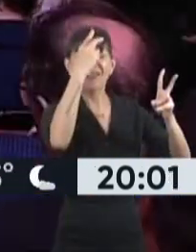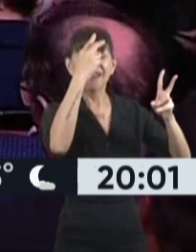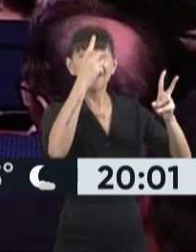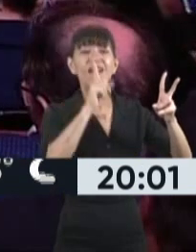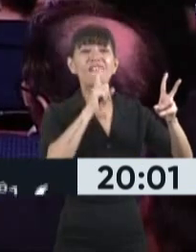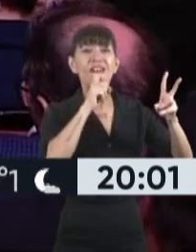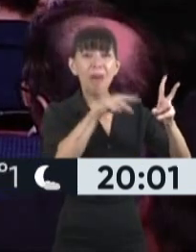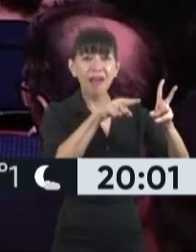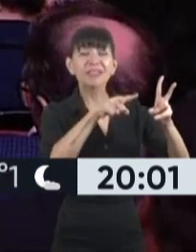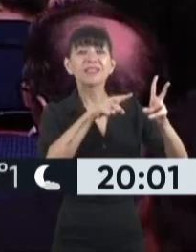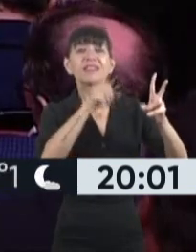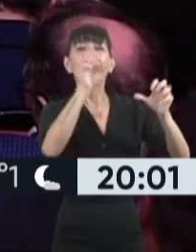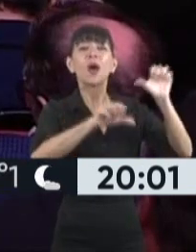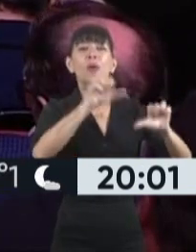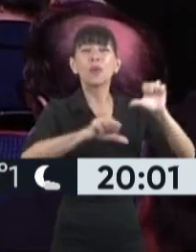la Universidad de Misiones.